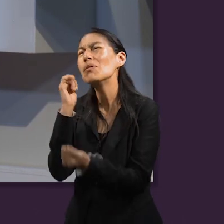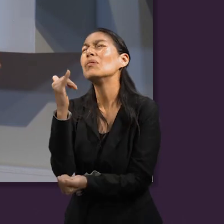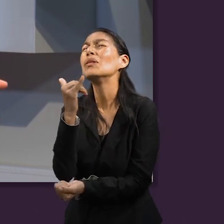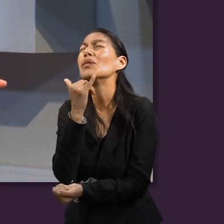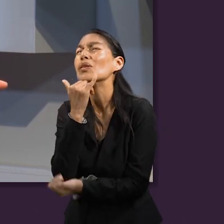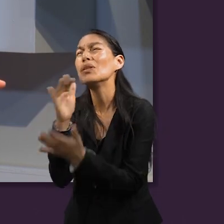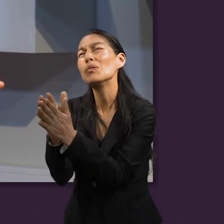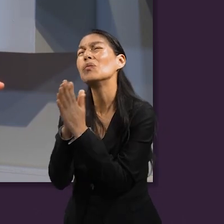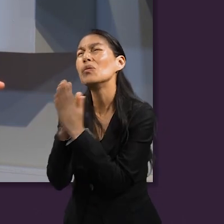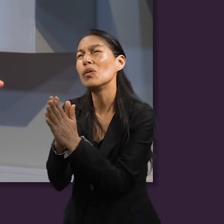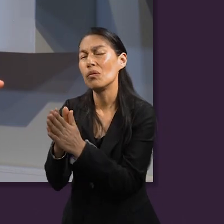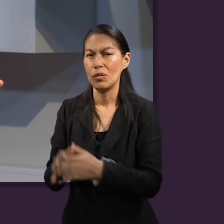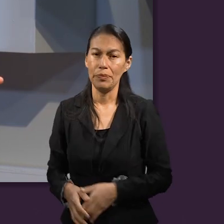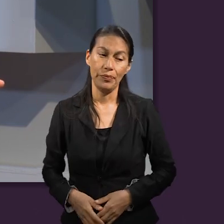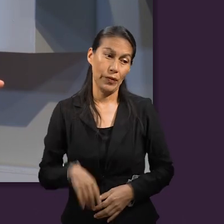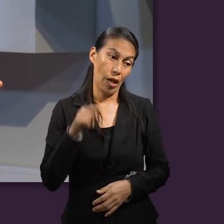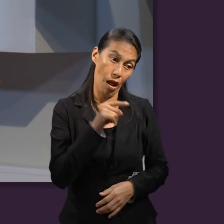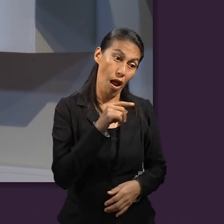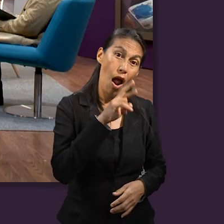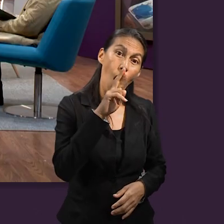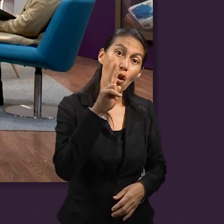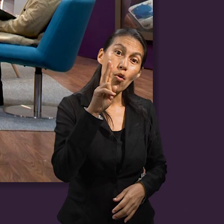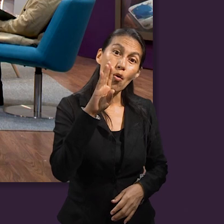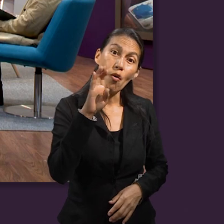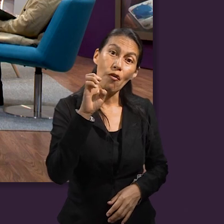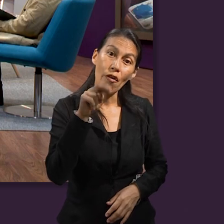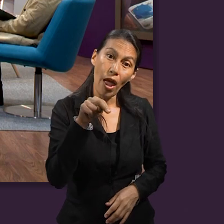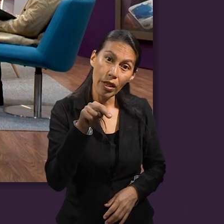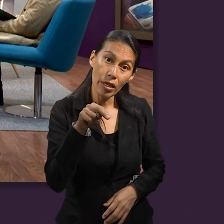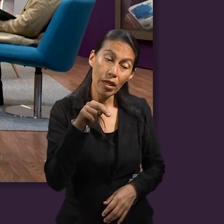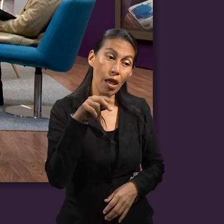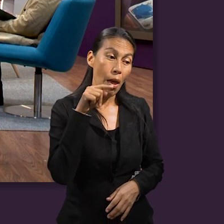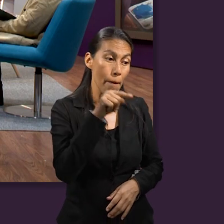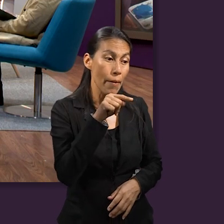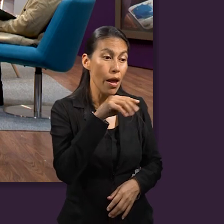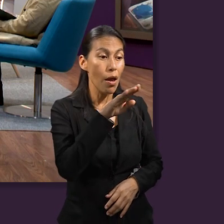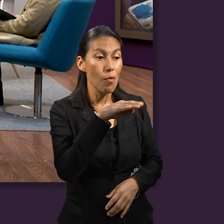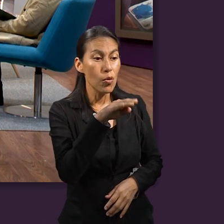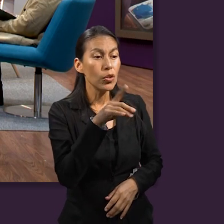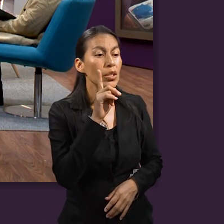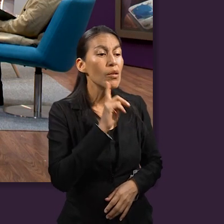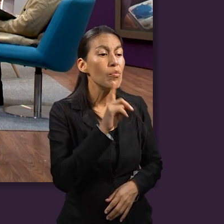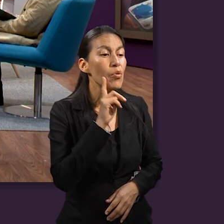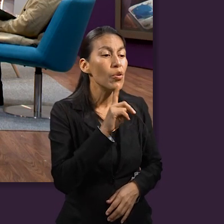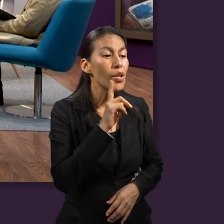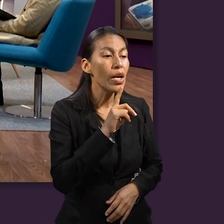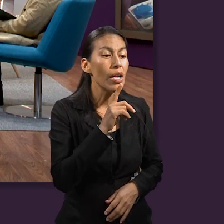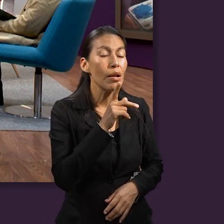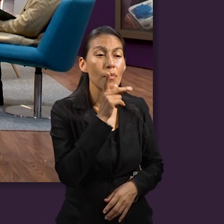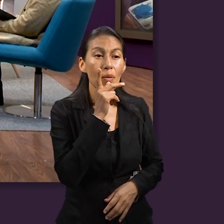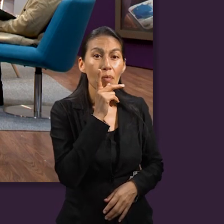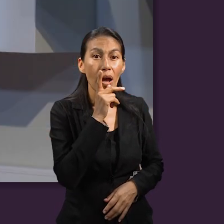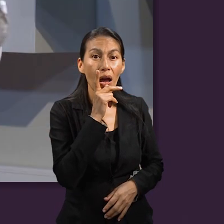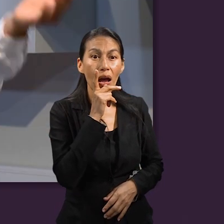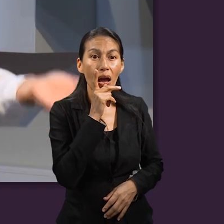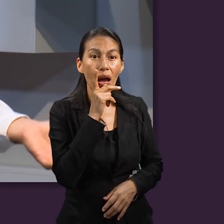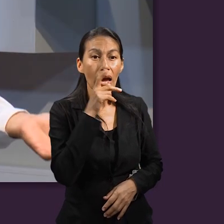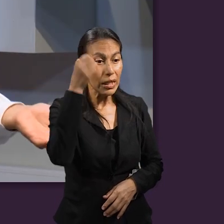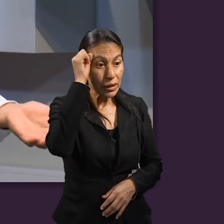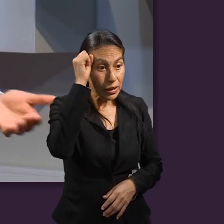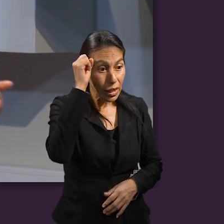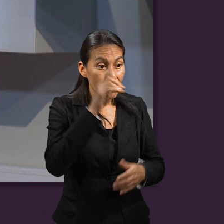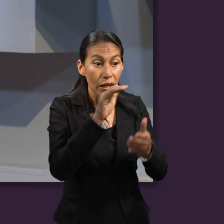malvado que hizo rubén para su padre que es ir y buscar a una de las concubinas de su padre que también había sido la